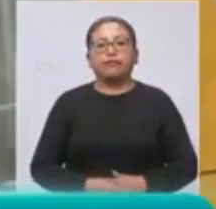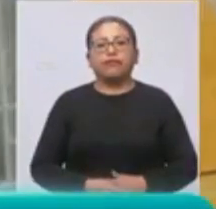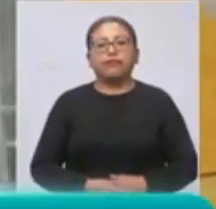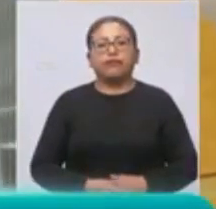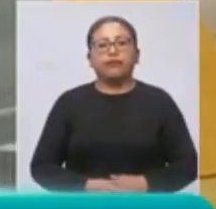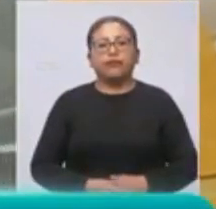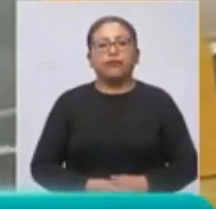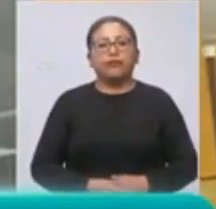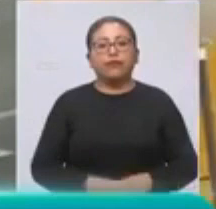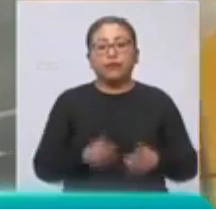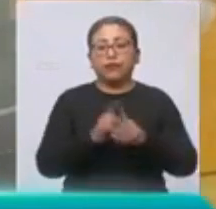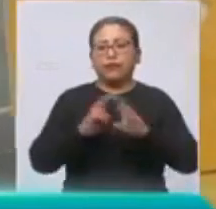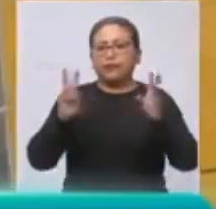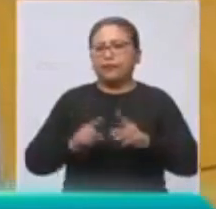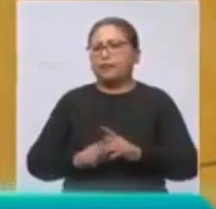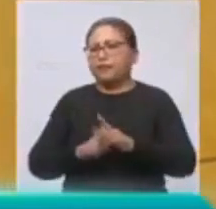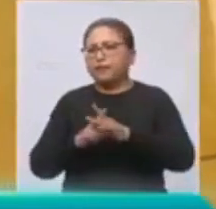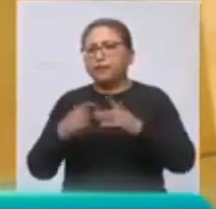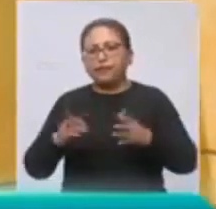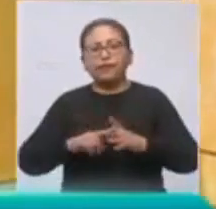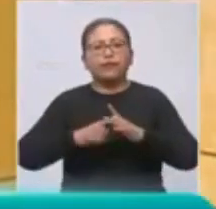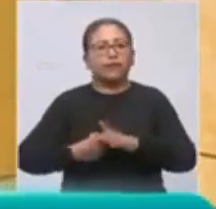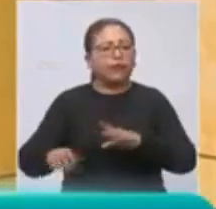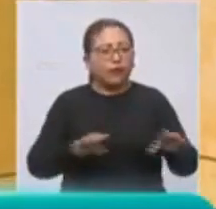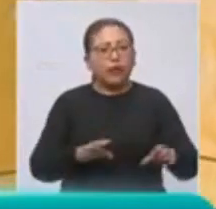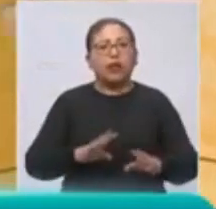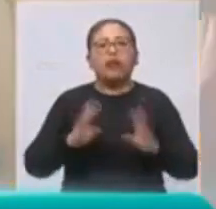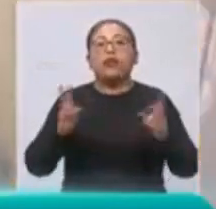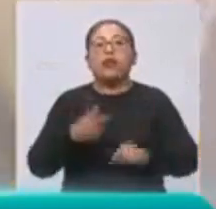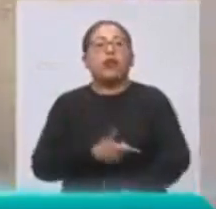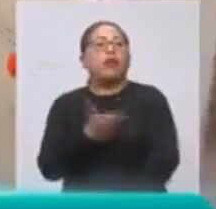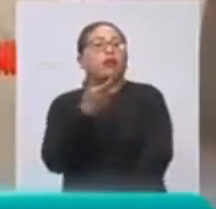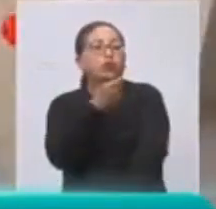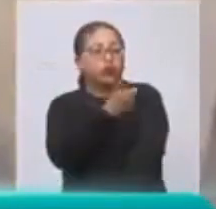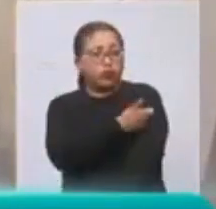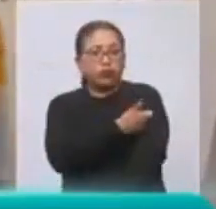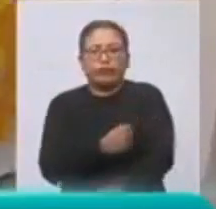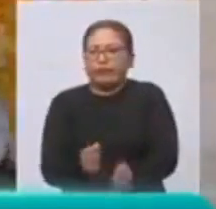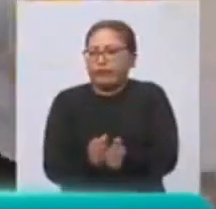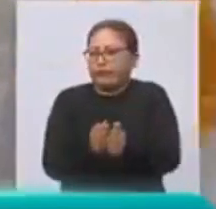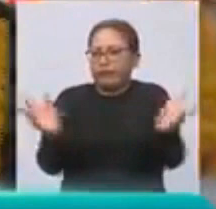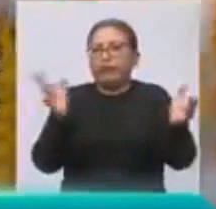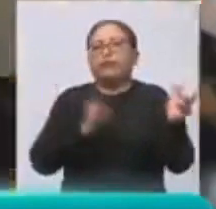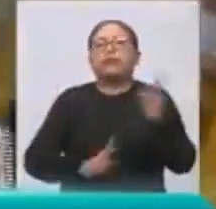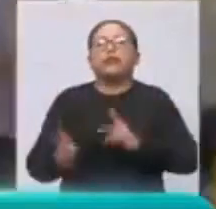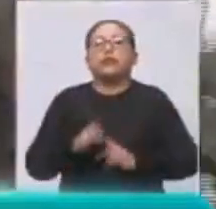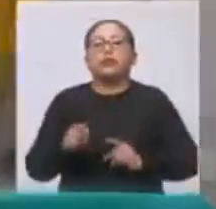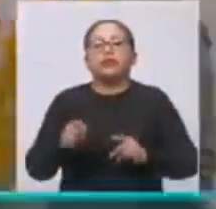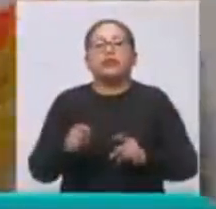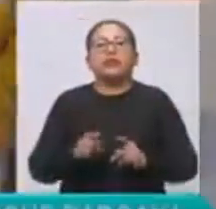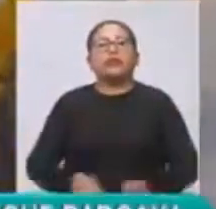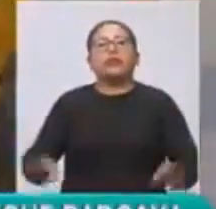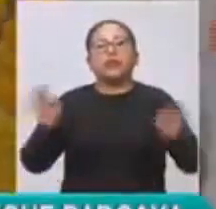que también se va a empezar a hacer la vacunación masiva correspondiente en esta